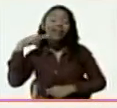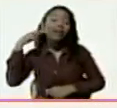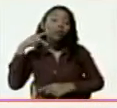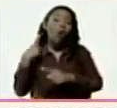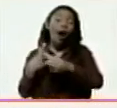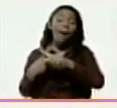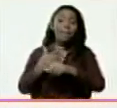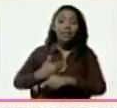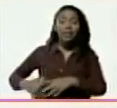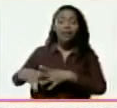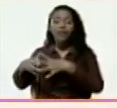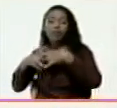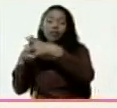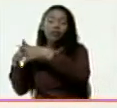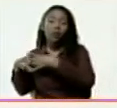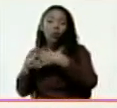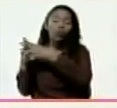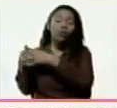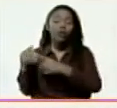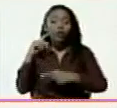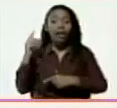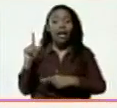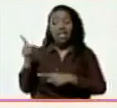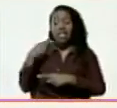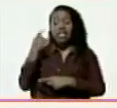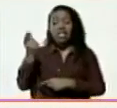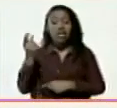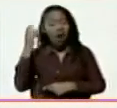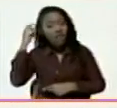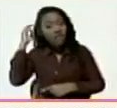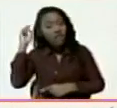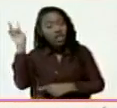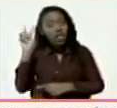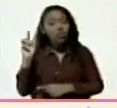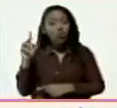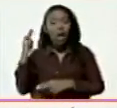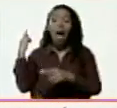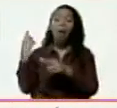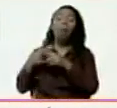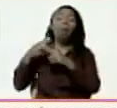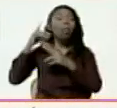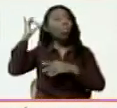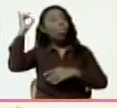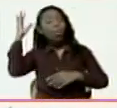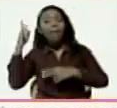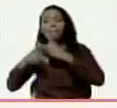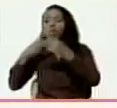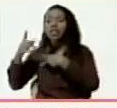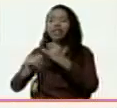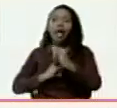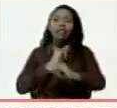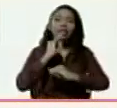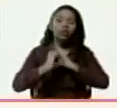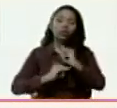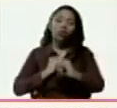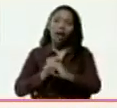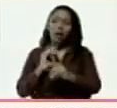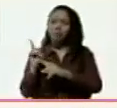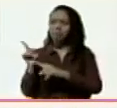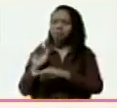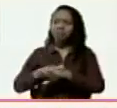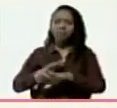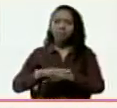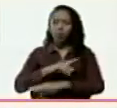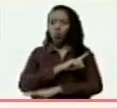consideraba a venezuela una amenaza a la seguridad nacional de los eeuu y a su política internacional por cierto